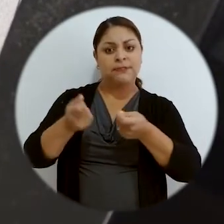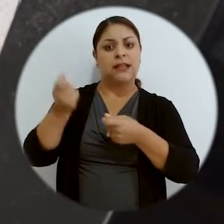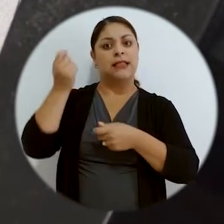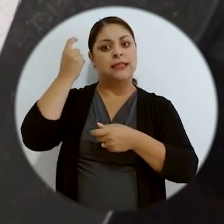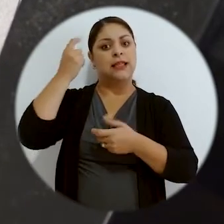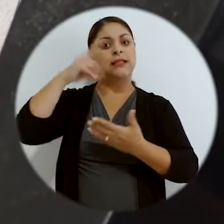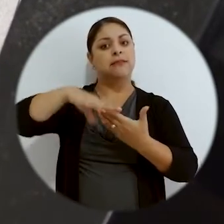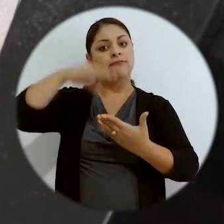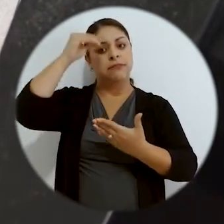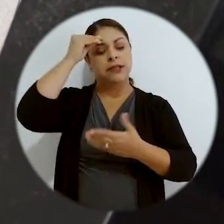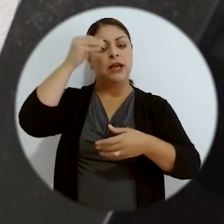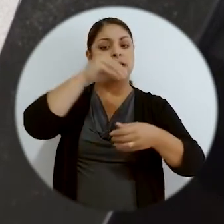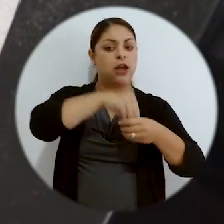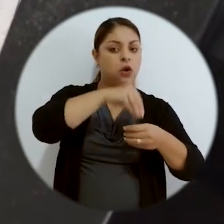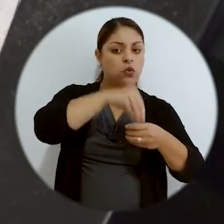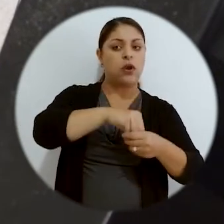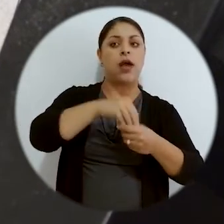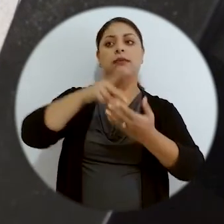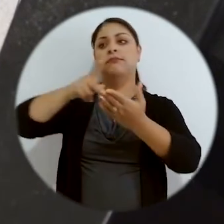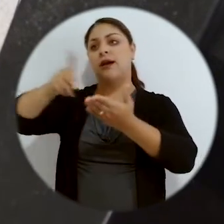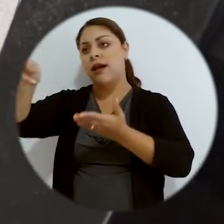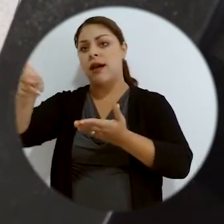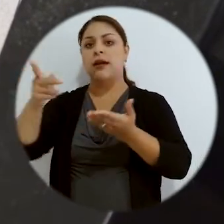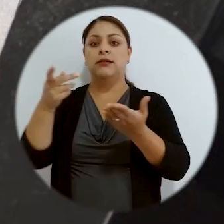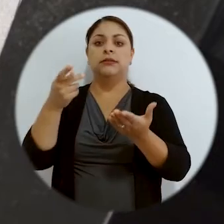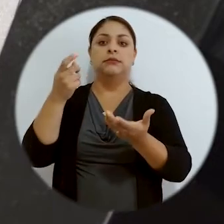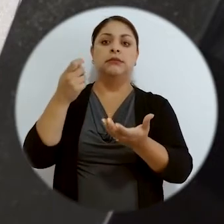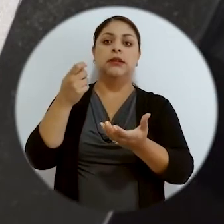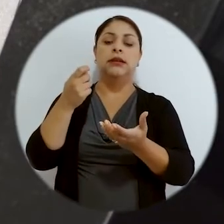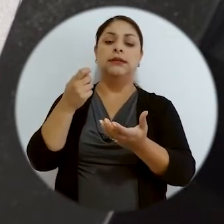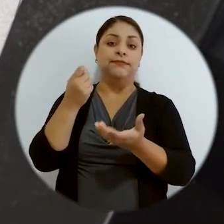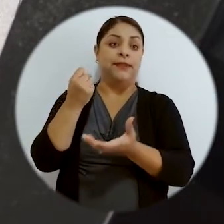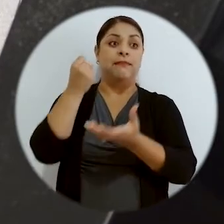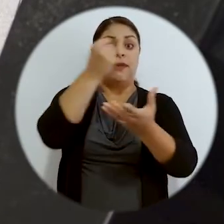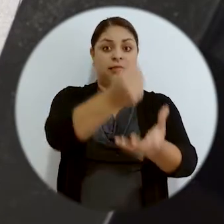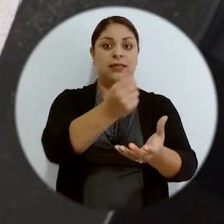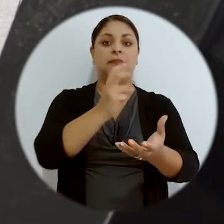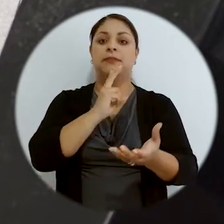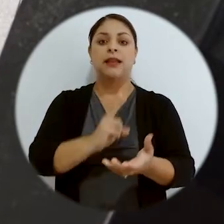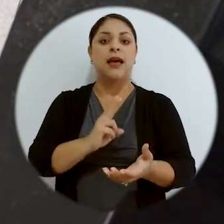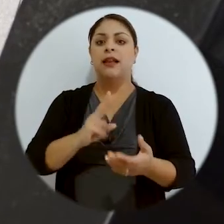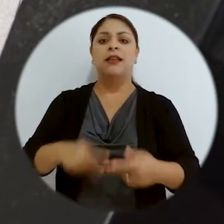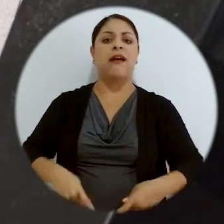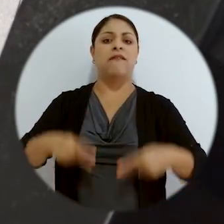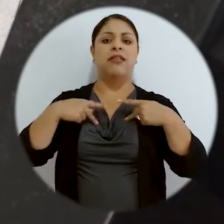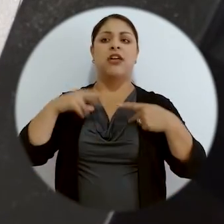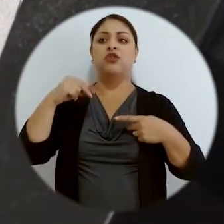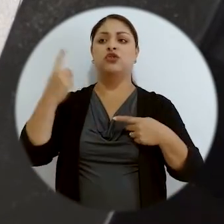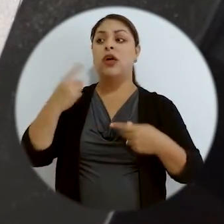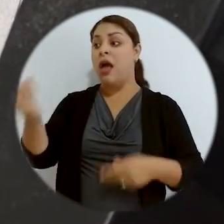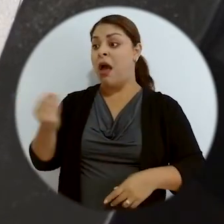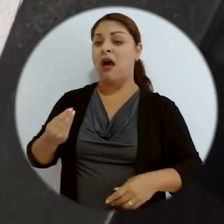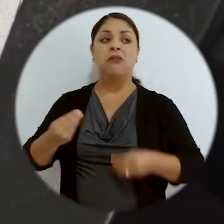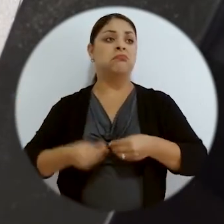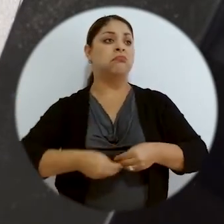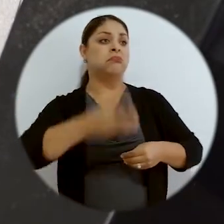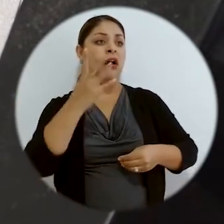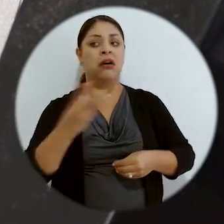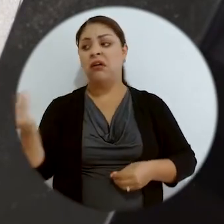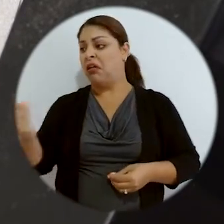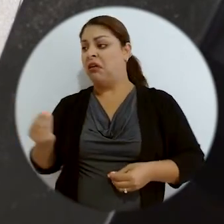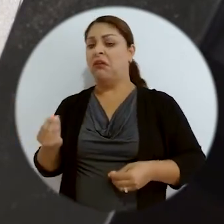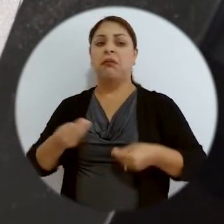sepan las opciones de ahorrar, las opciones de invertir, para que entiendan que la vida no es solamente vivir al día a día.